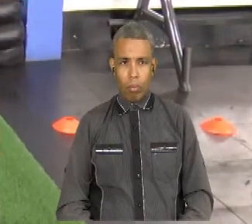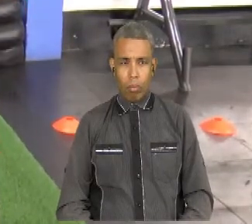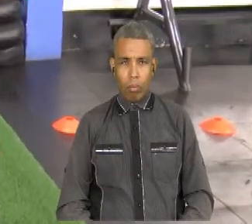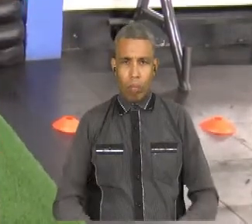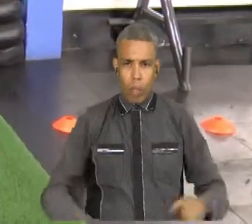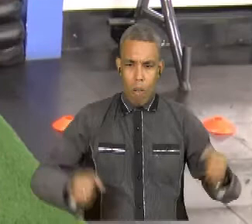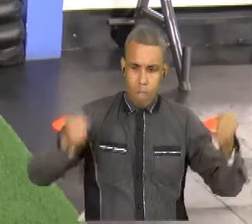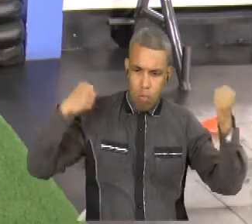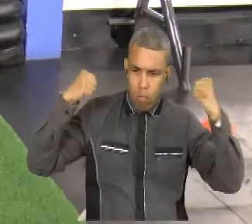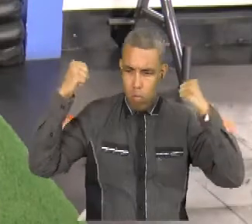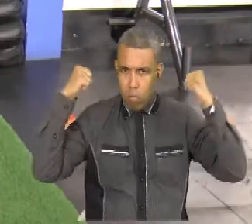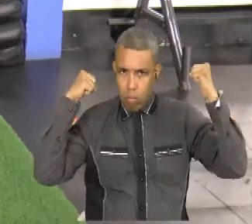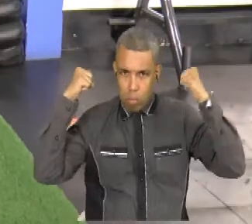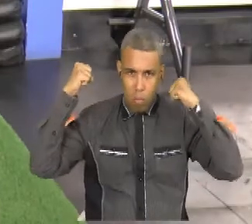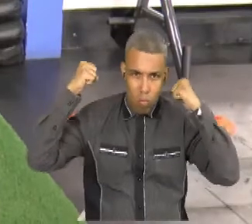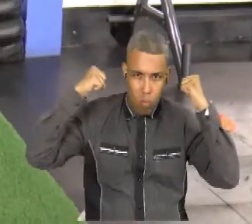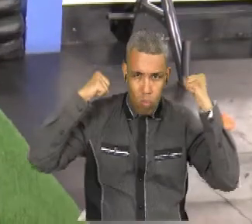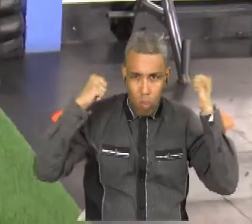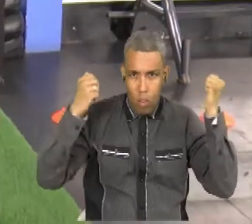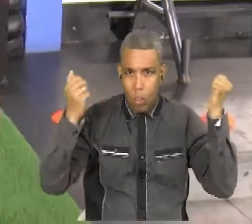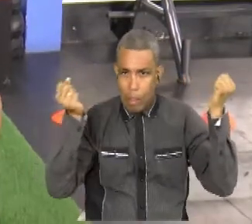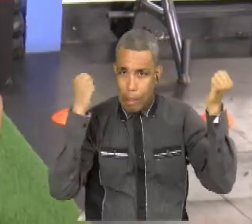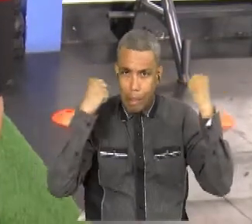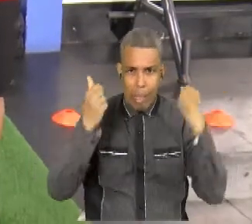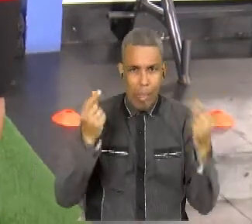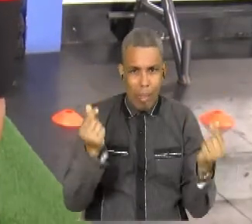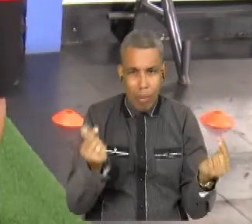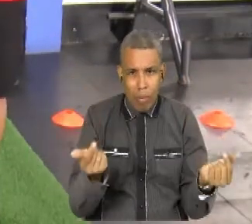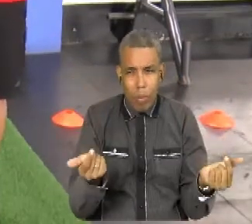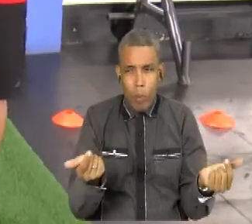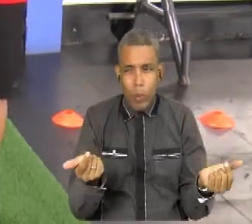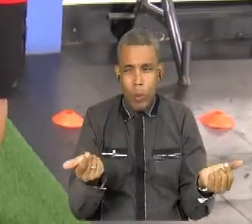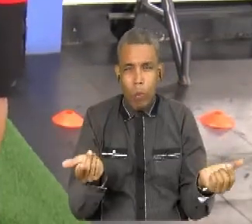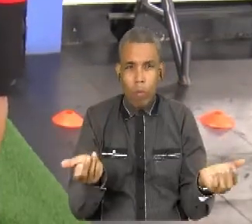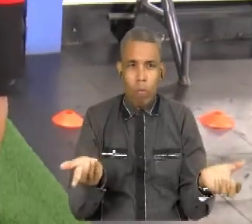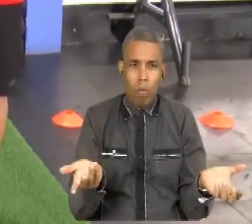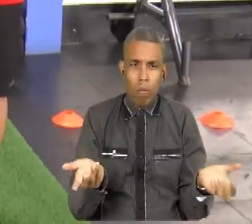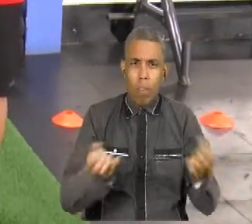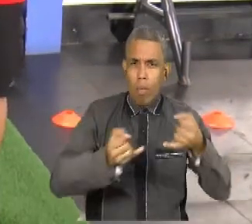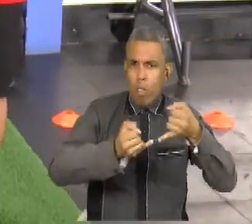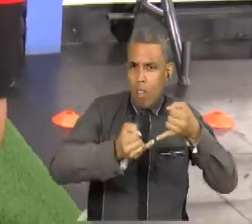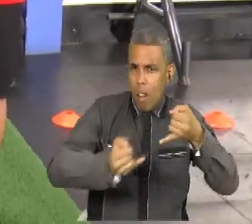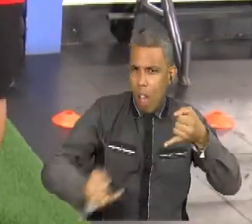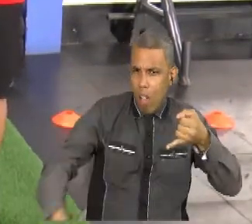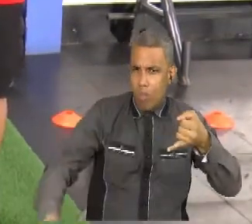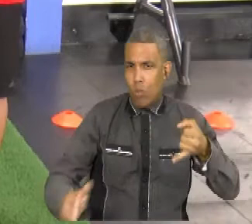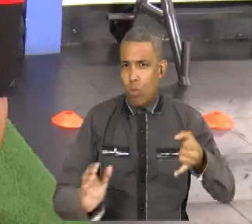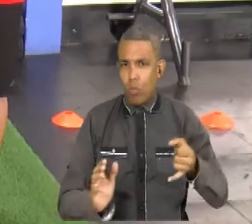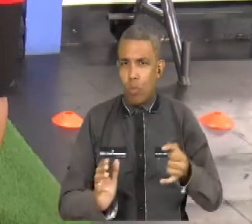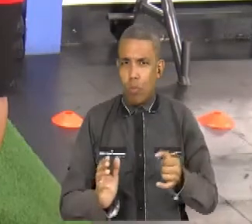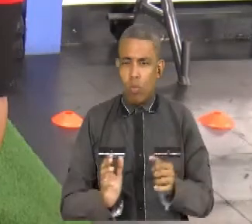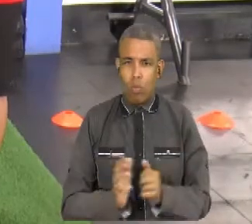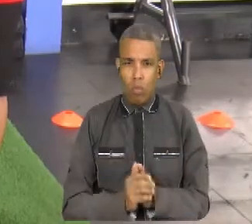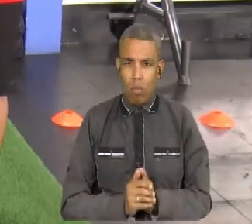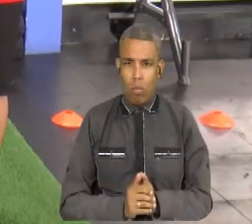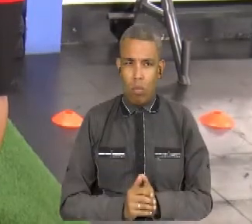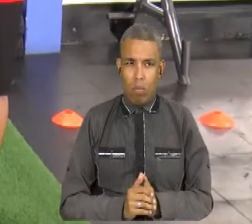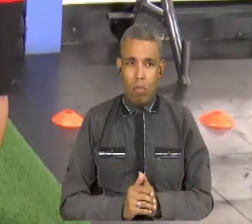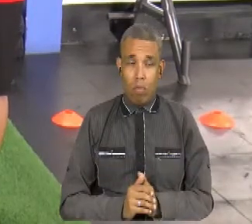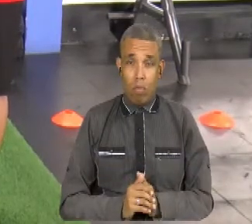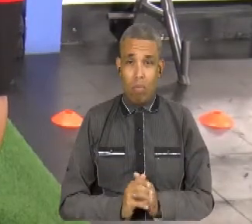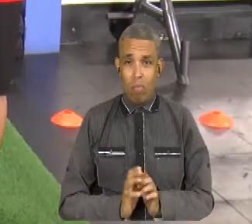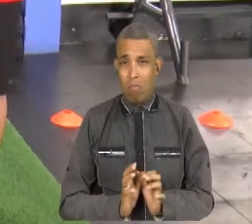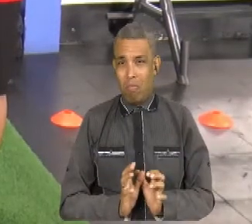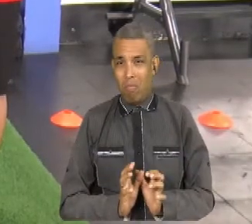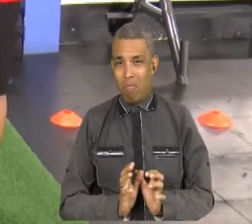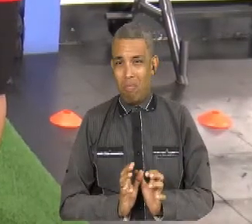sus casos ustedes pueden buscar de pronto, no sé, un lazo, ¿sí? Algo redondo para que lo tengan